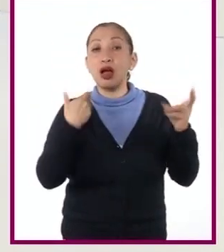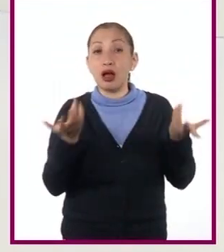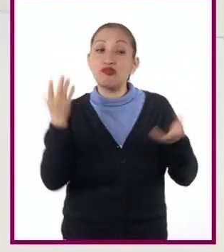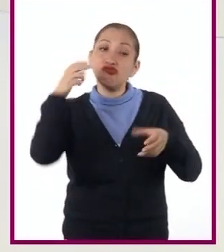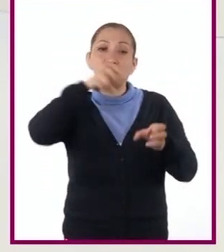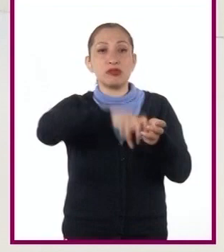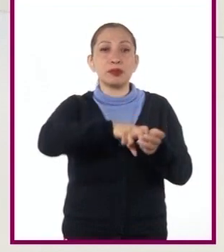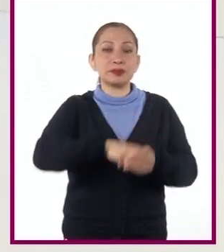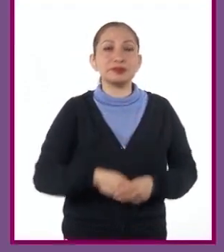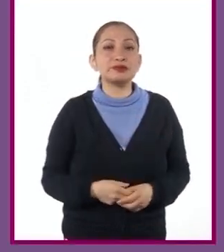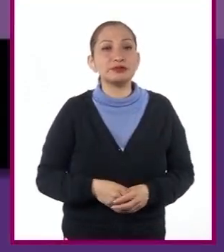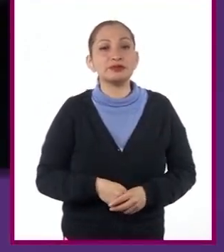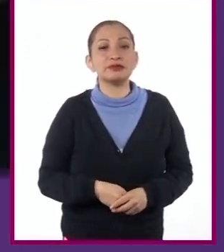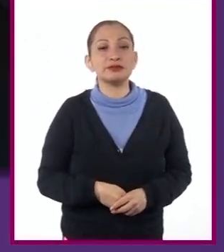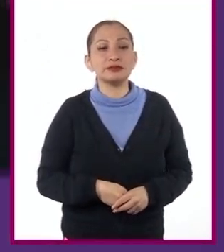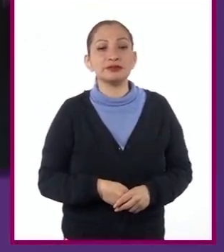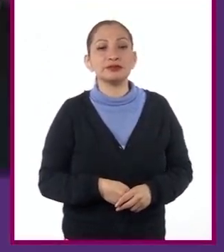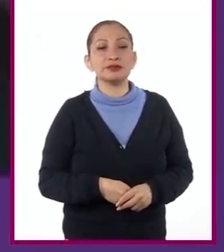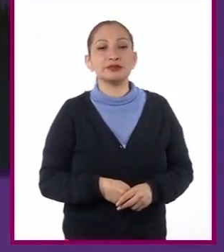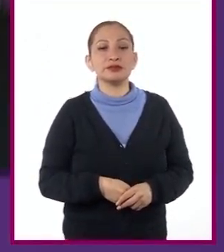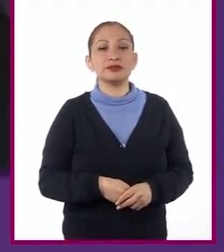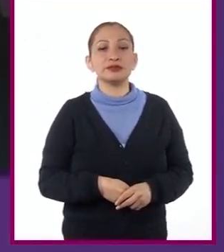abordaje.